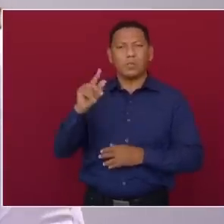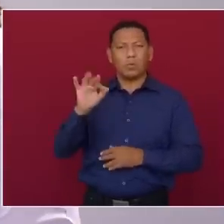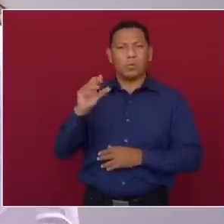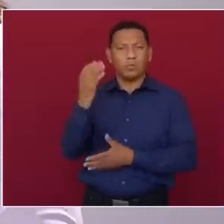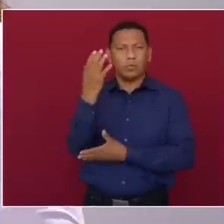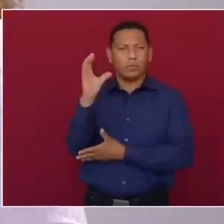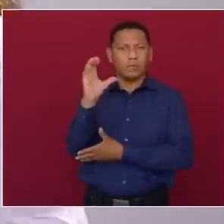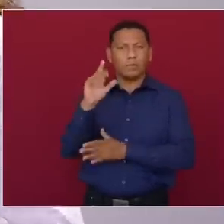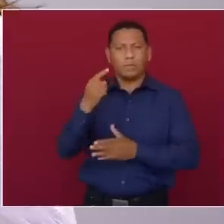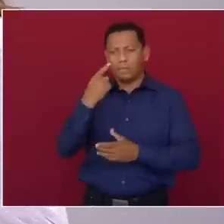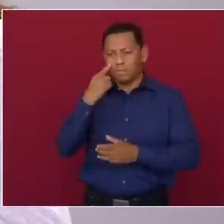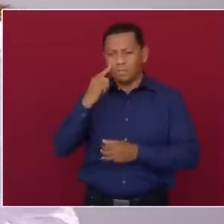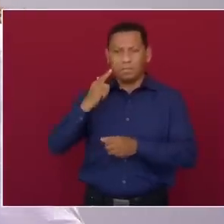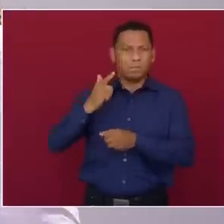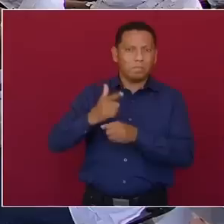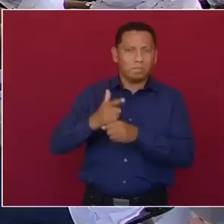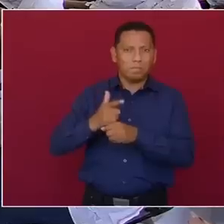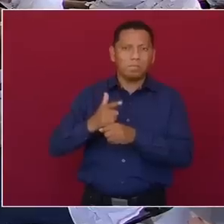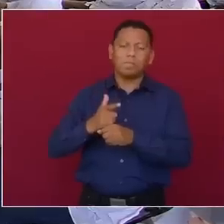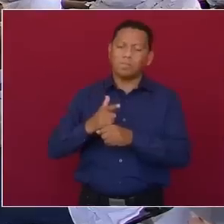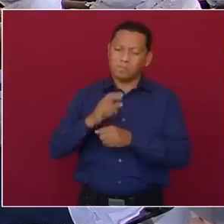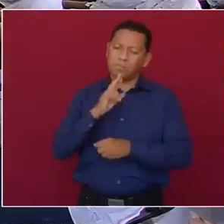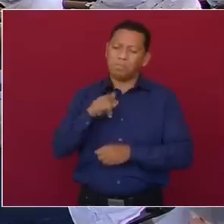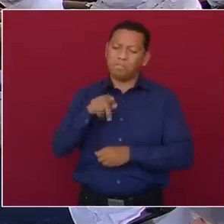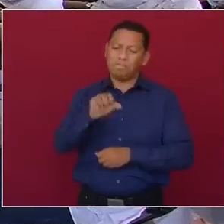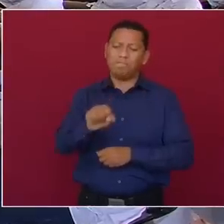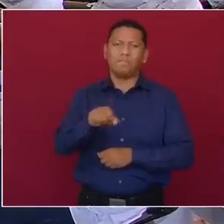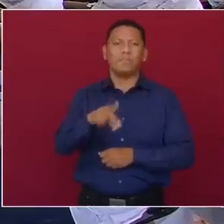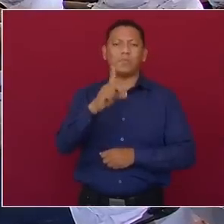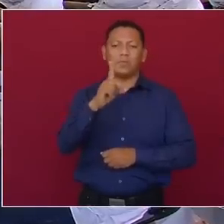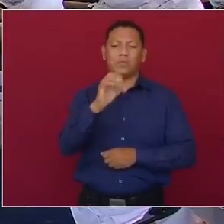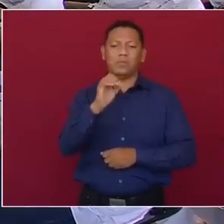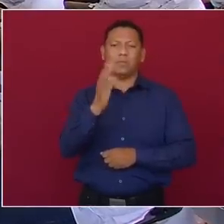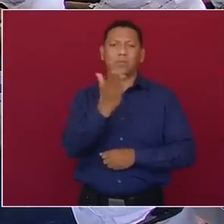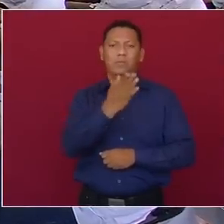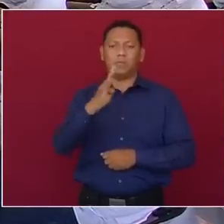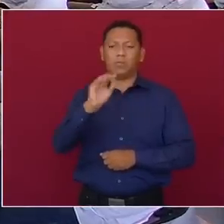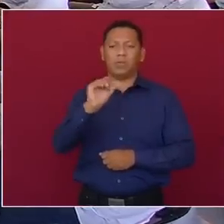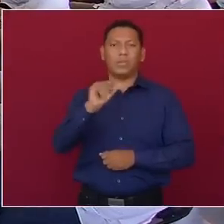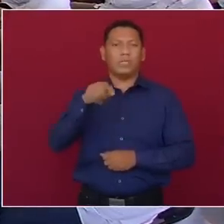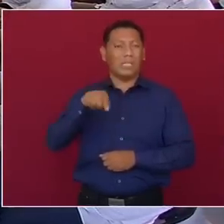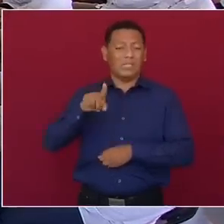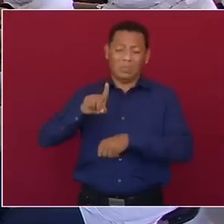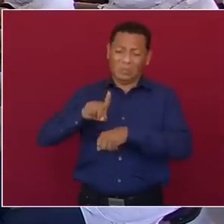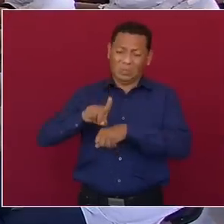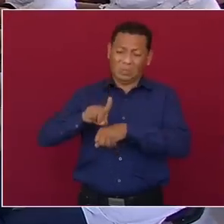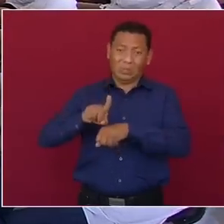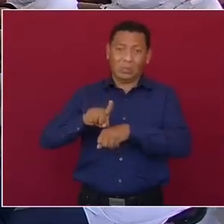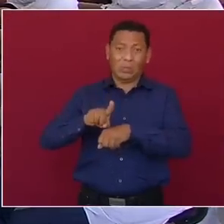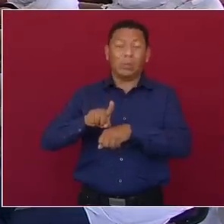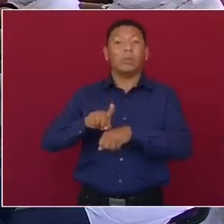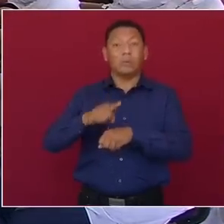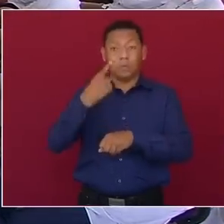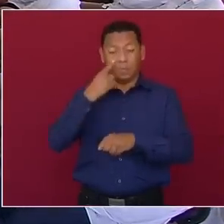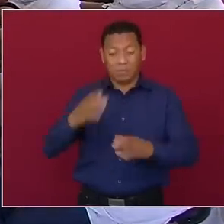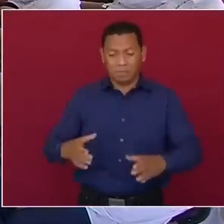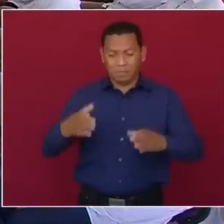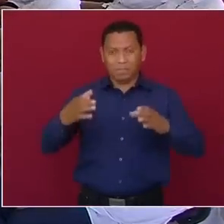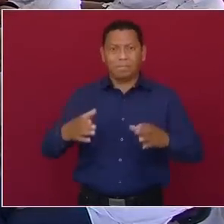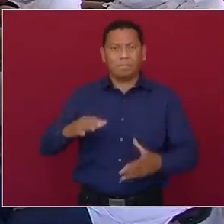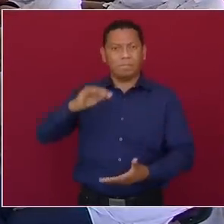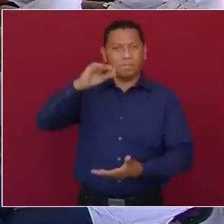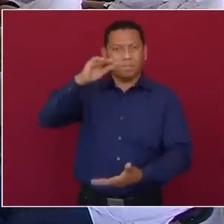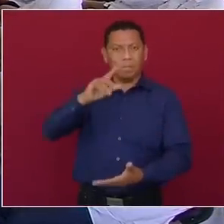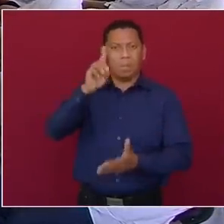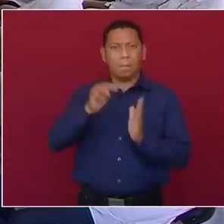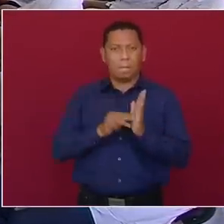recayó en este sitio. Aquí, donde diariamente llega 1 millón de barriles de petróleo crudo del litoral